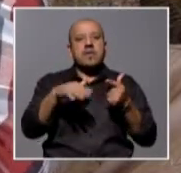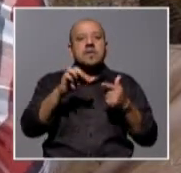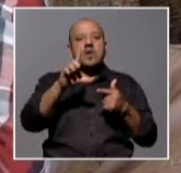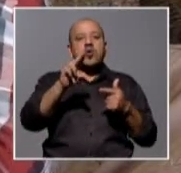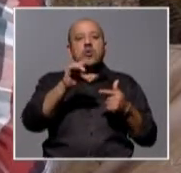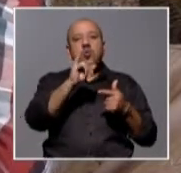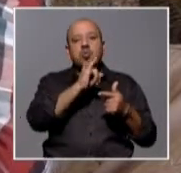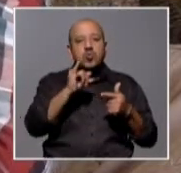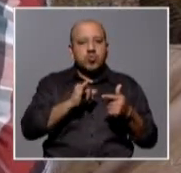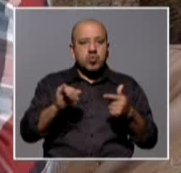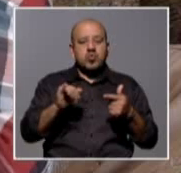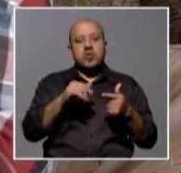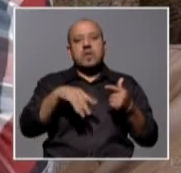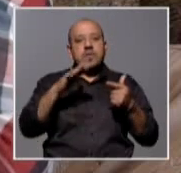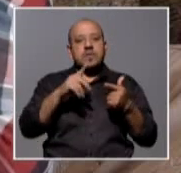Luz,